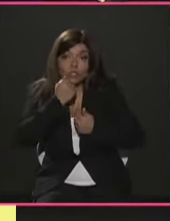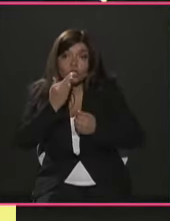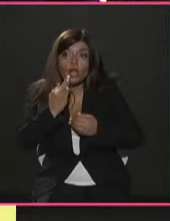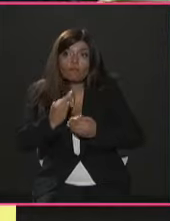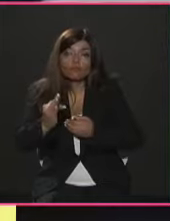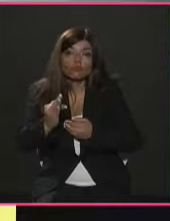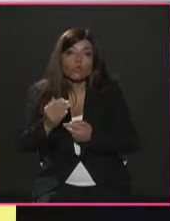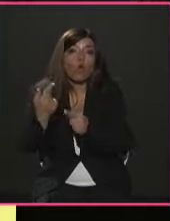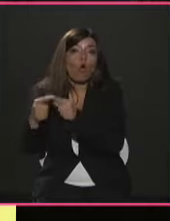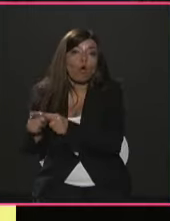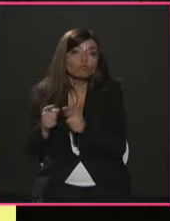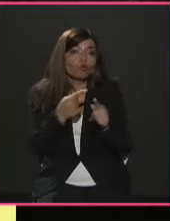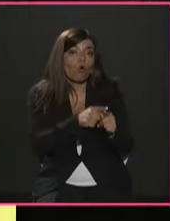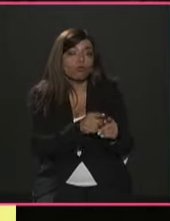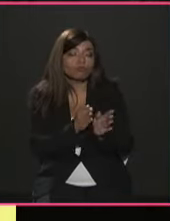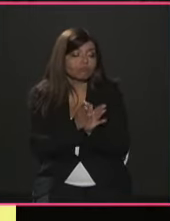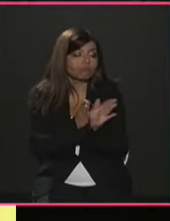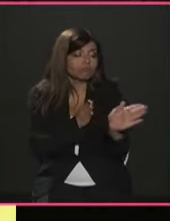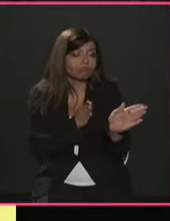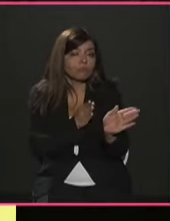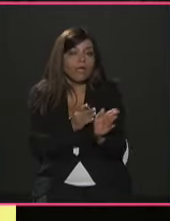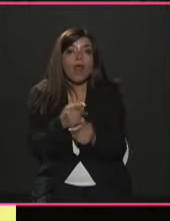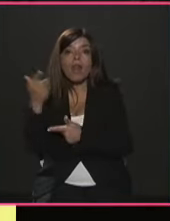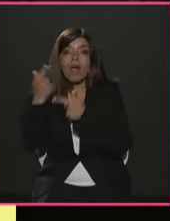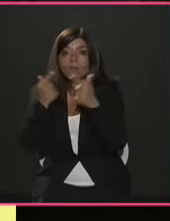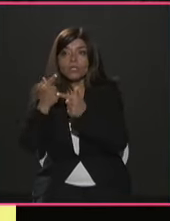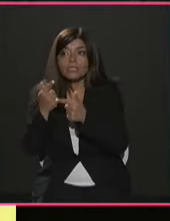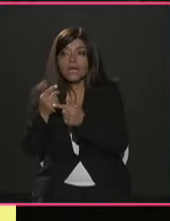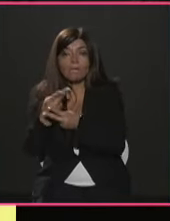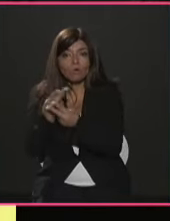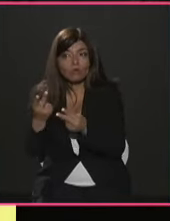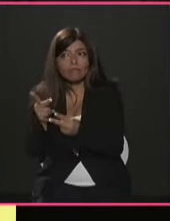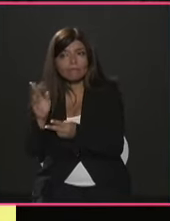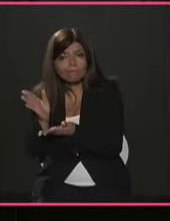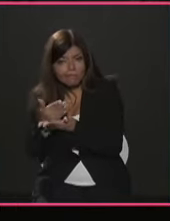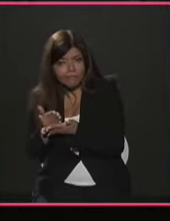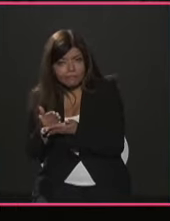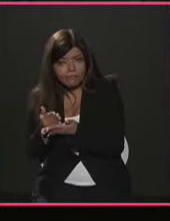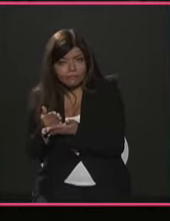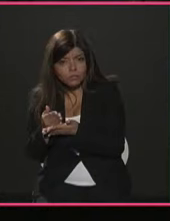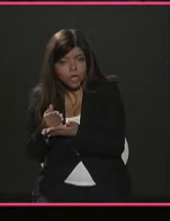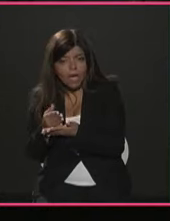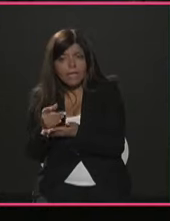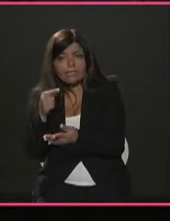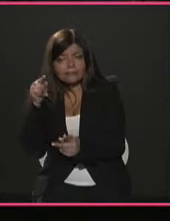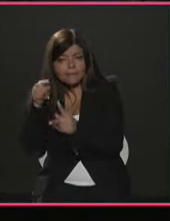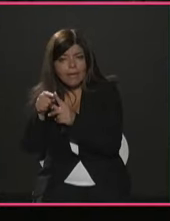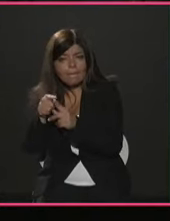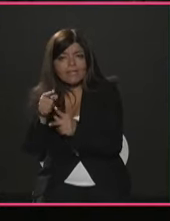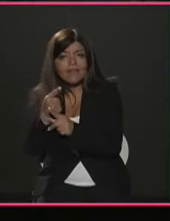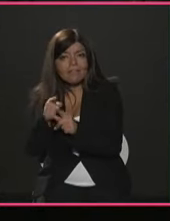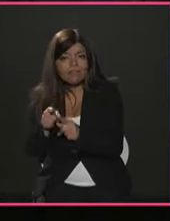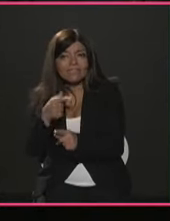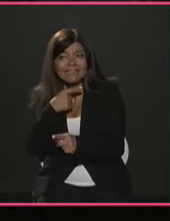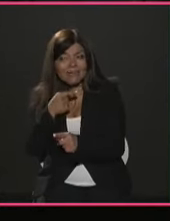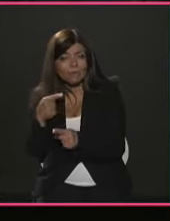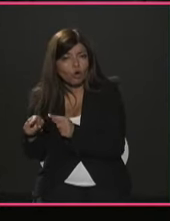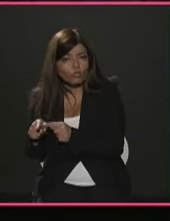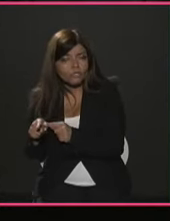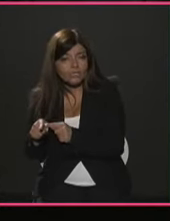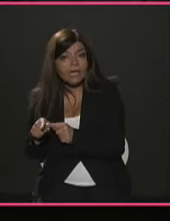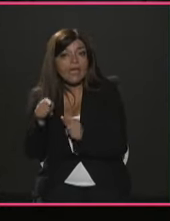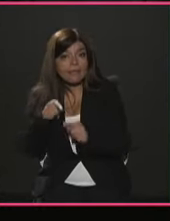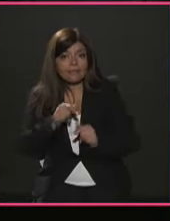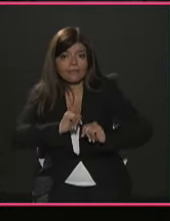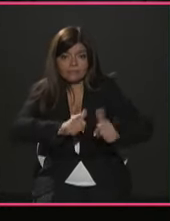no les corresponde o el que efectivamente la política pública no desea o que los planificadores no queremos como meta entonces este